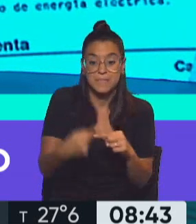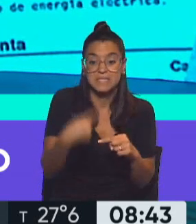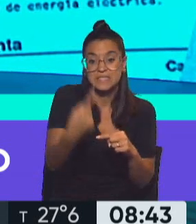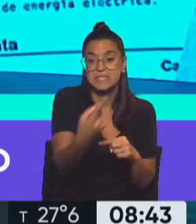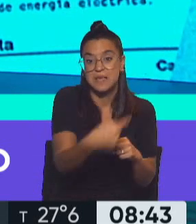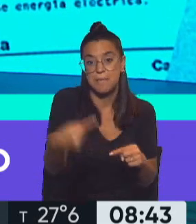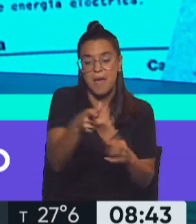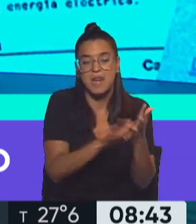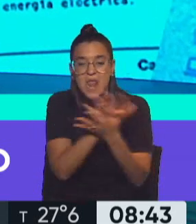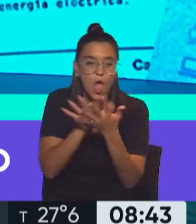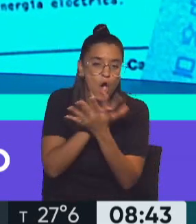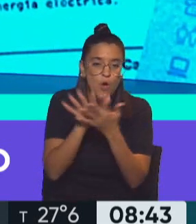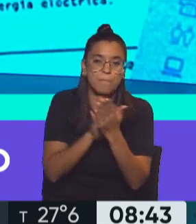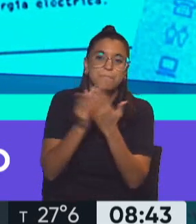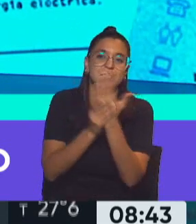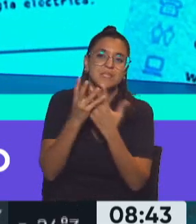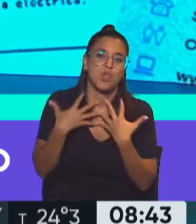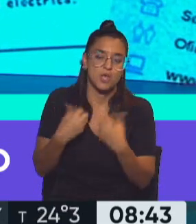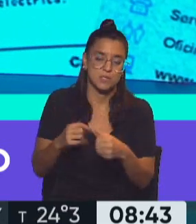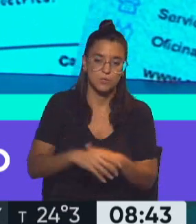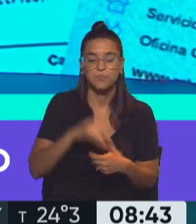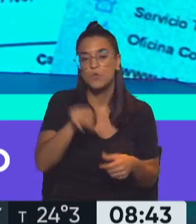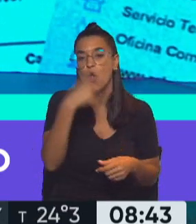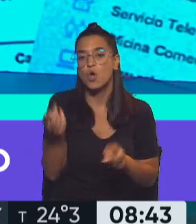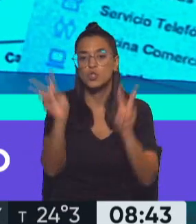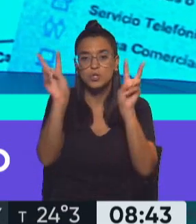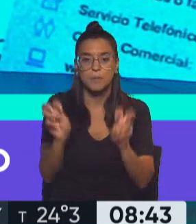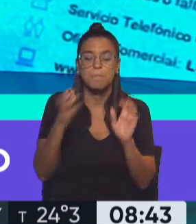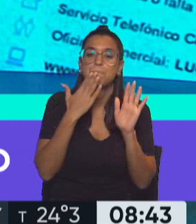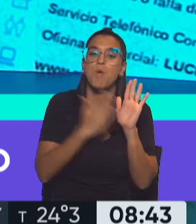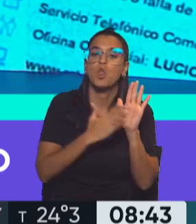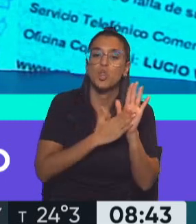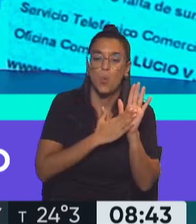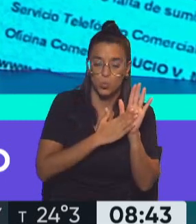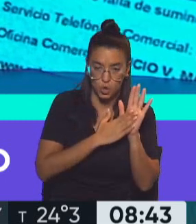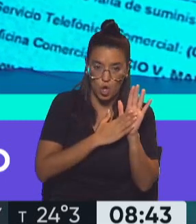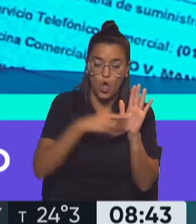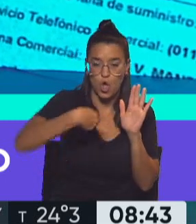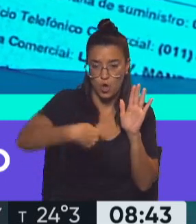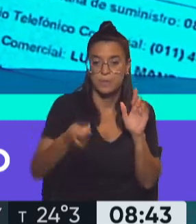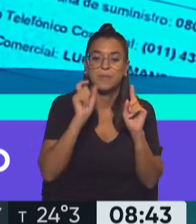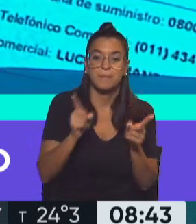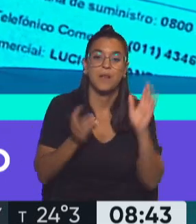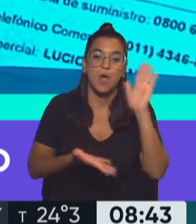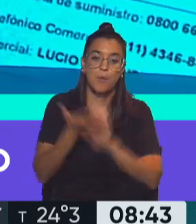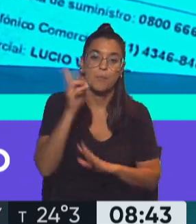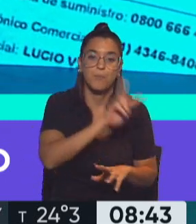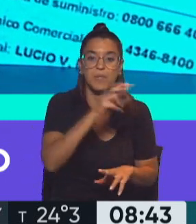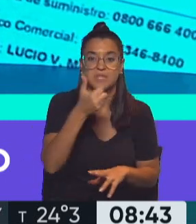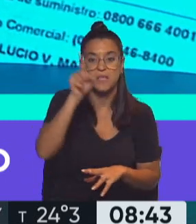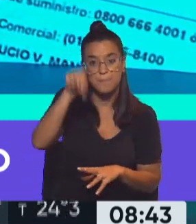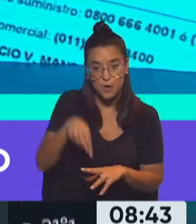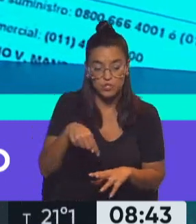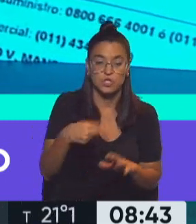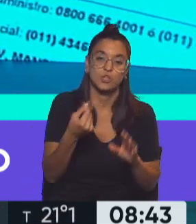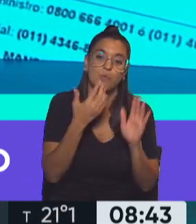semanas negociaciones con el Ministerio de Salud. Otro tema, monotributistas. También allí un aumento,